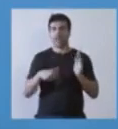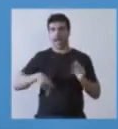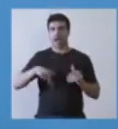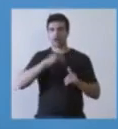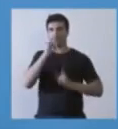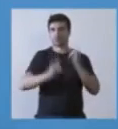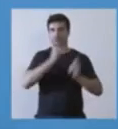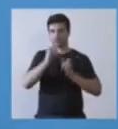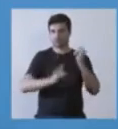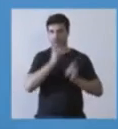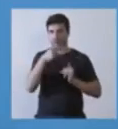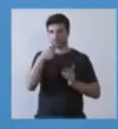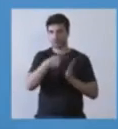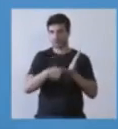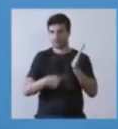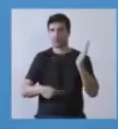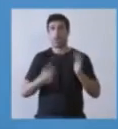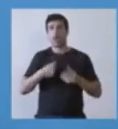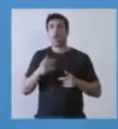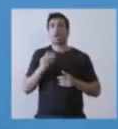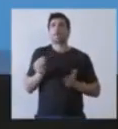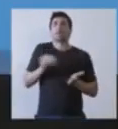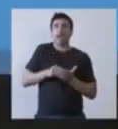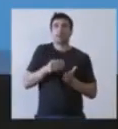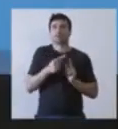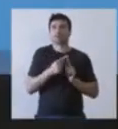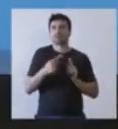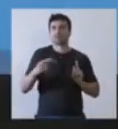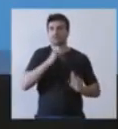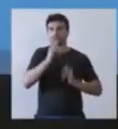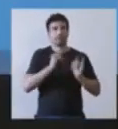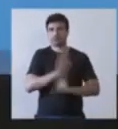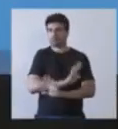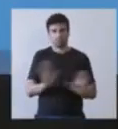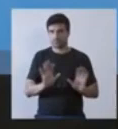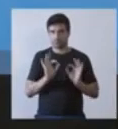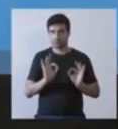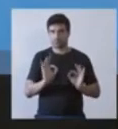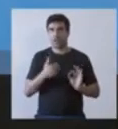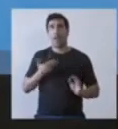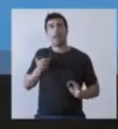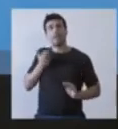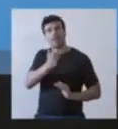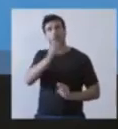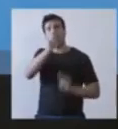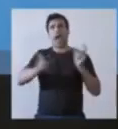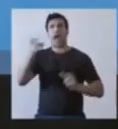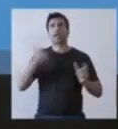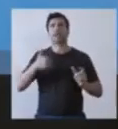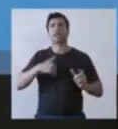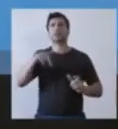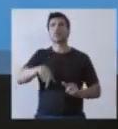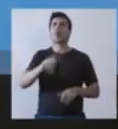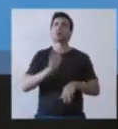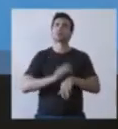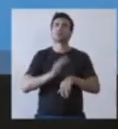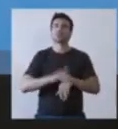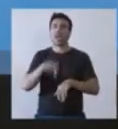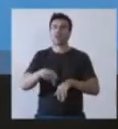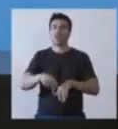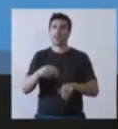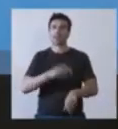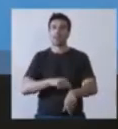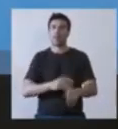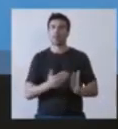no tengo más que ampliar solamente reitero pedirle a los argentinos que asuman con responsabilidad el momento que estamos viviendo no estamos